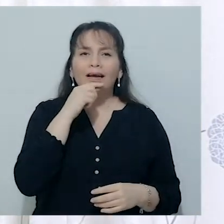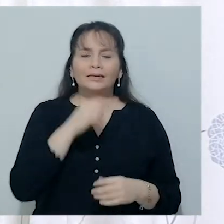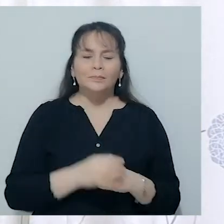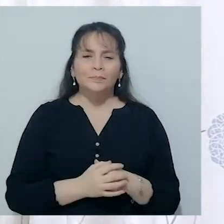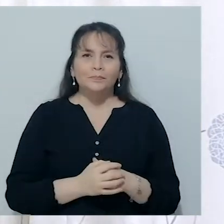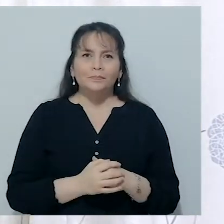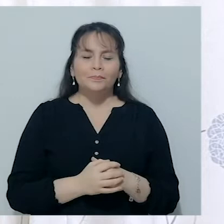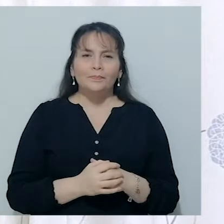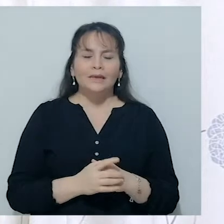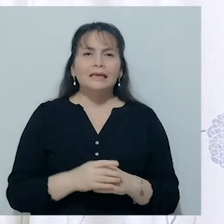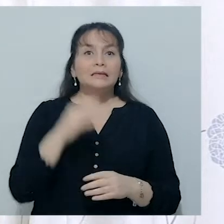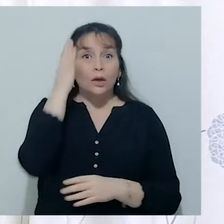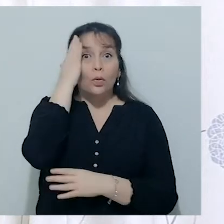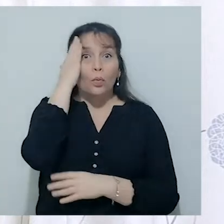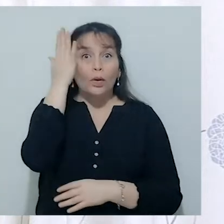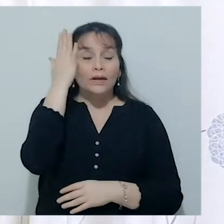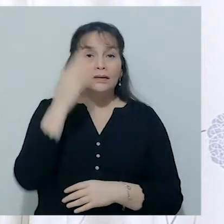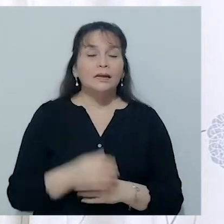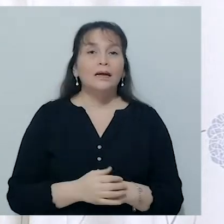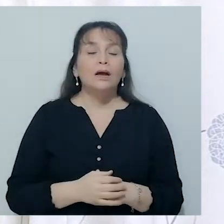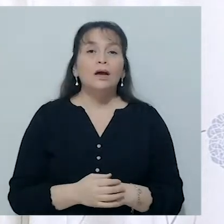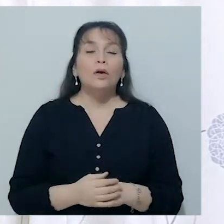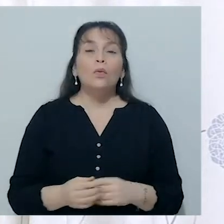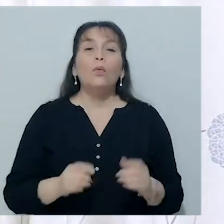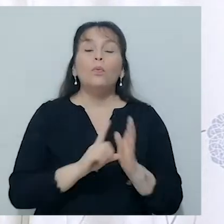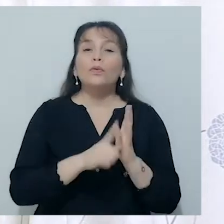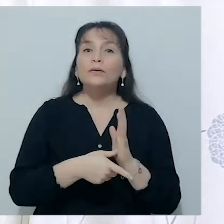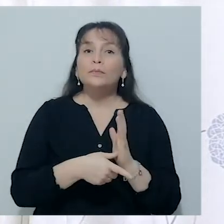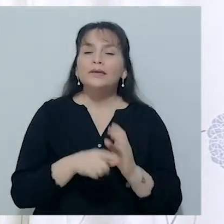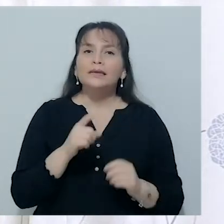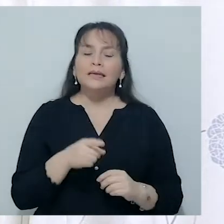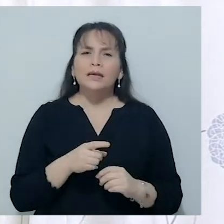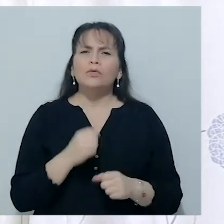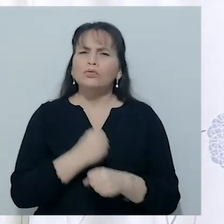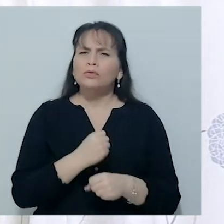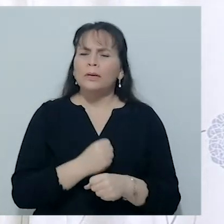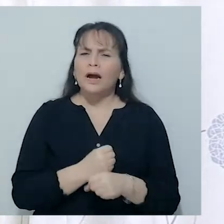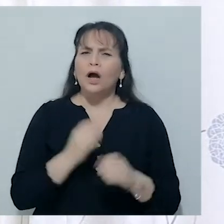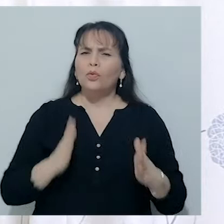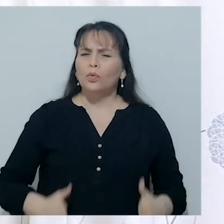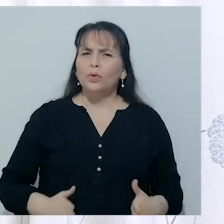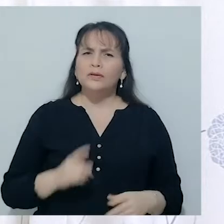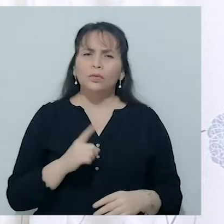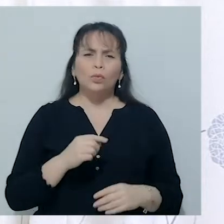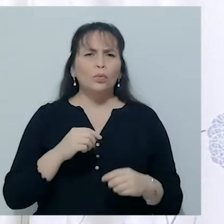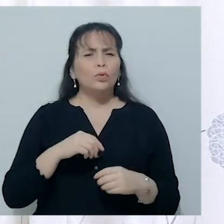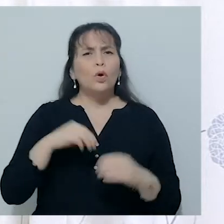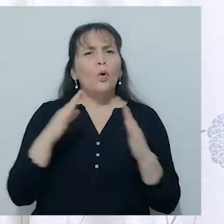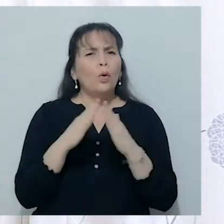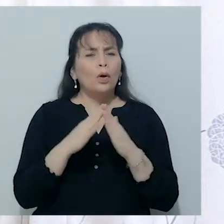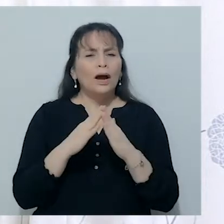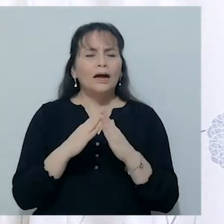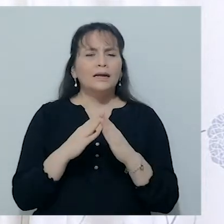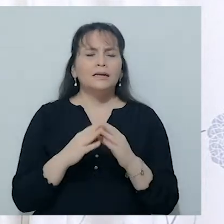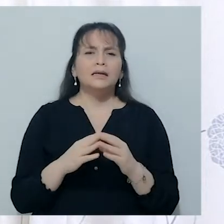pobreza. Se enteraron de esta buena fortuna después de que trabajadores de un hogar que acoge a pobres en Hungría